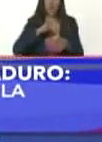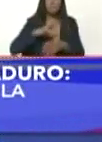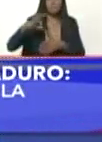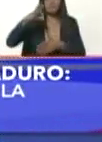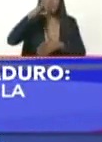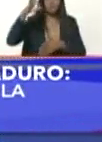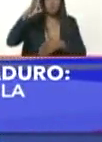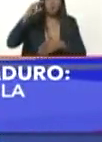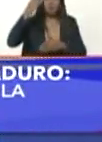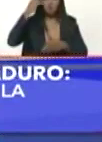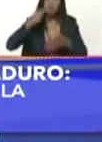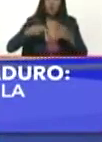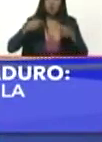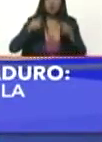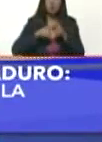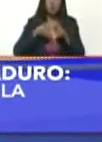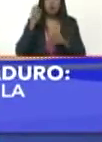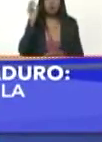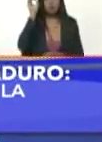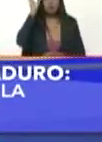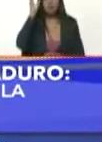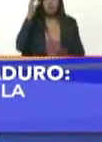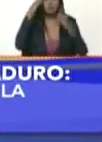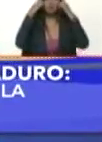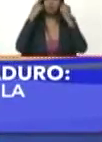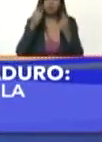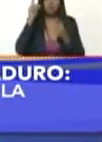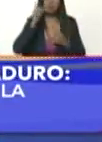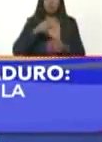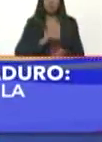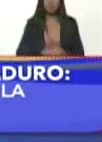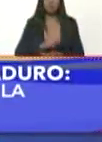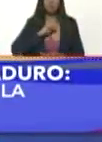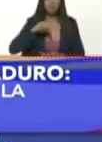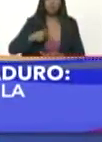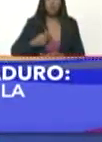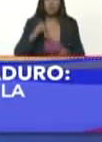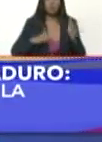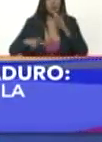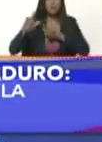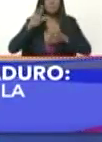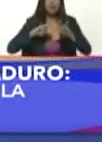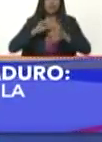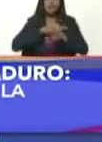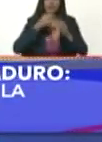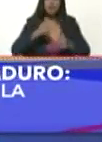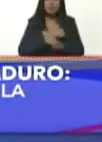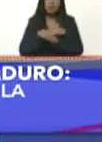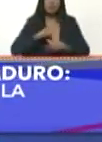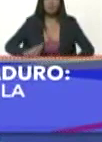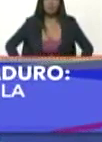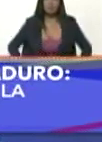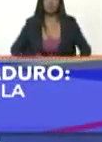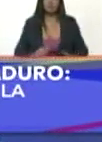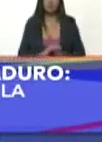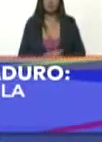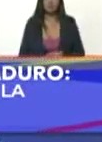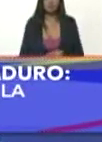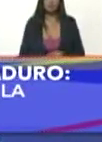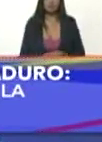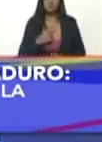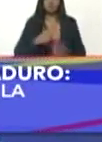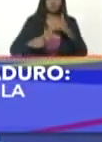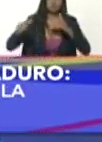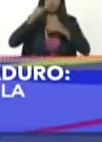espiritual, moral, ideológica y profesional de nuestra muy amada y poderosa Fuerza Armada Nacional Bolivariana. Es el